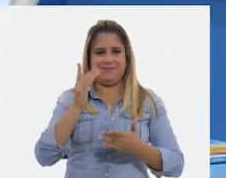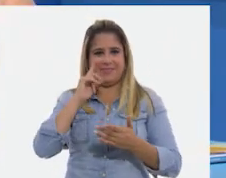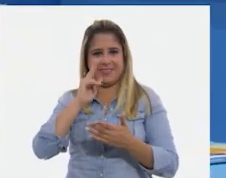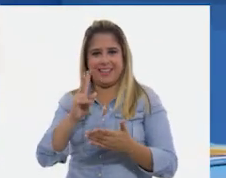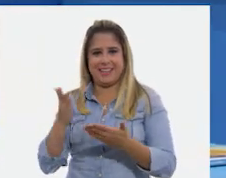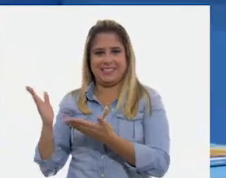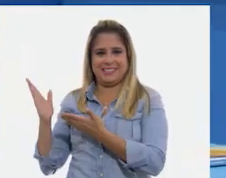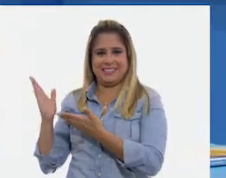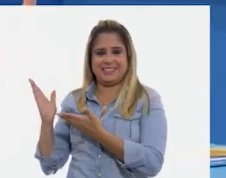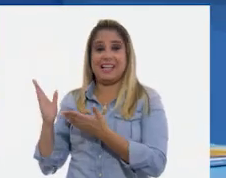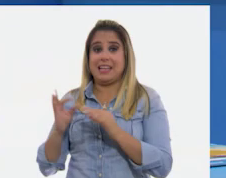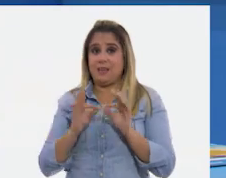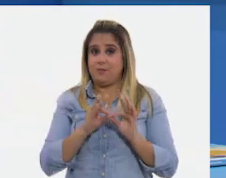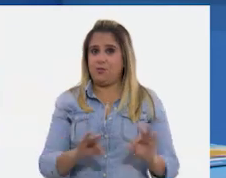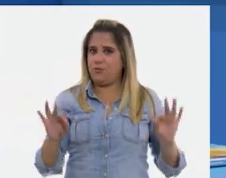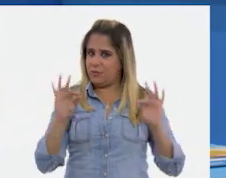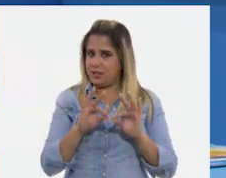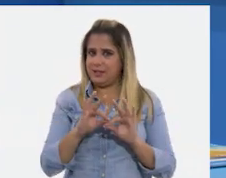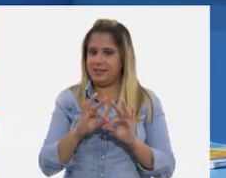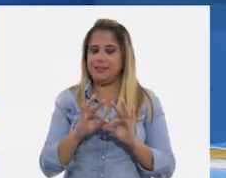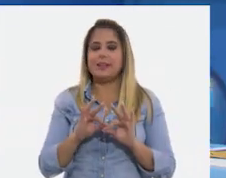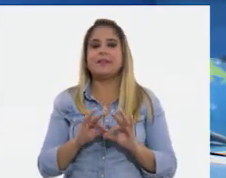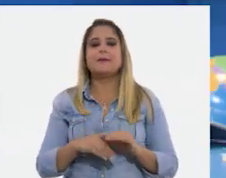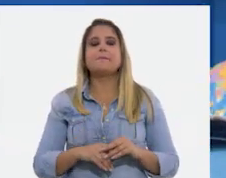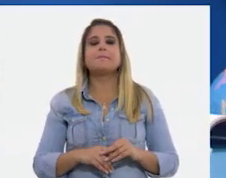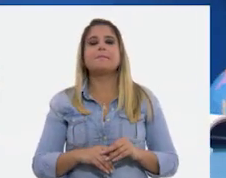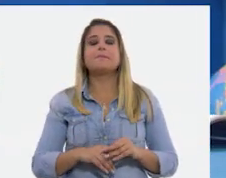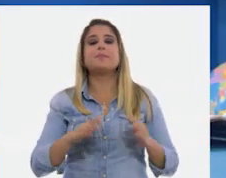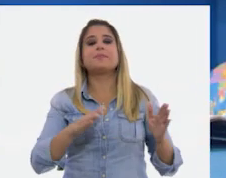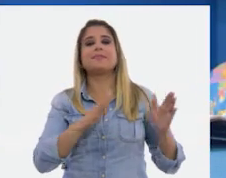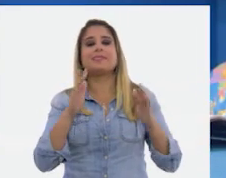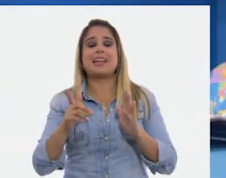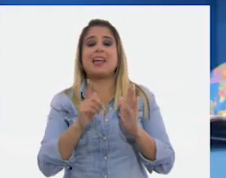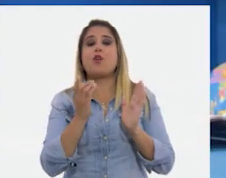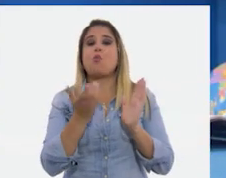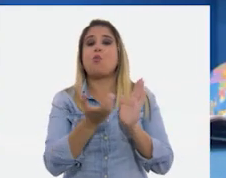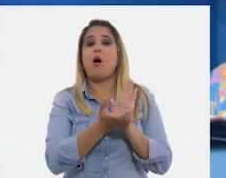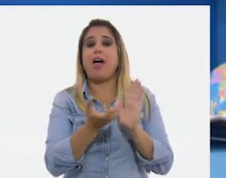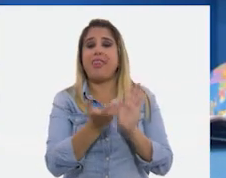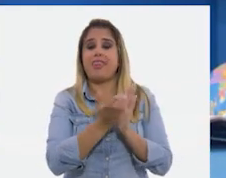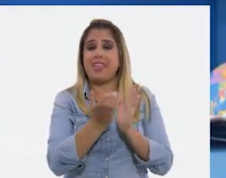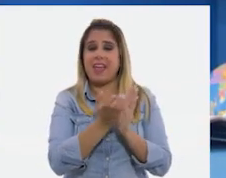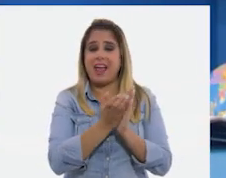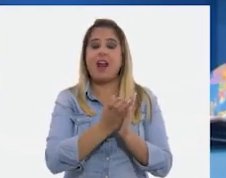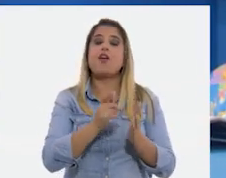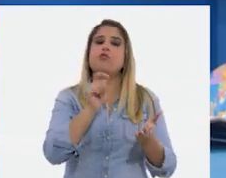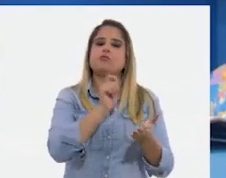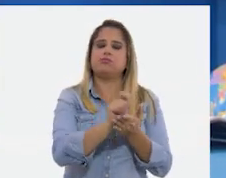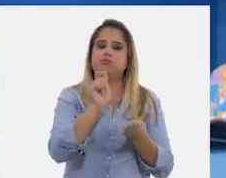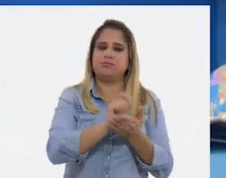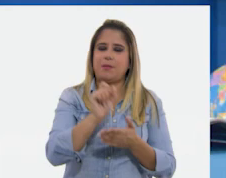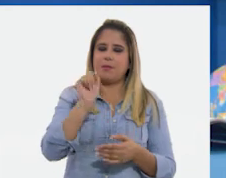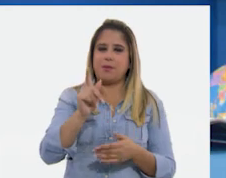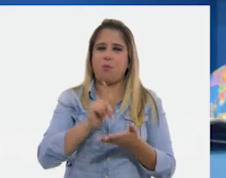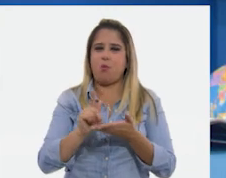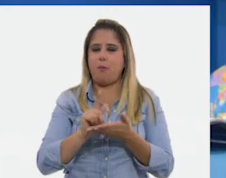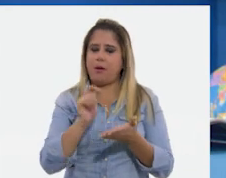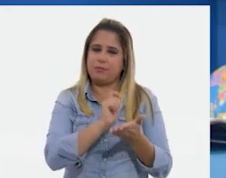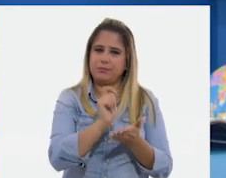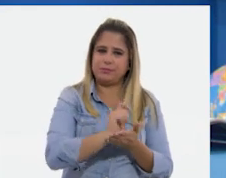que es muy importante. Muy bien. Su libreta y algo para anotar. Por